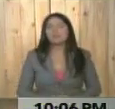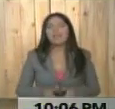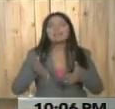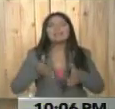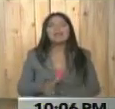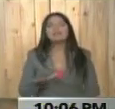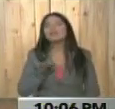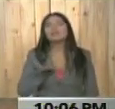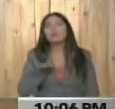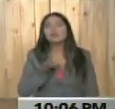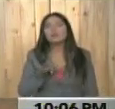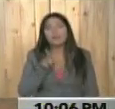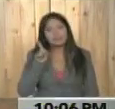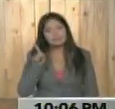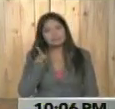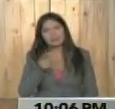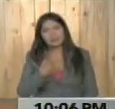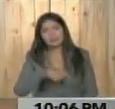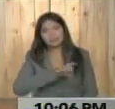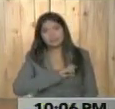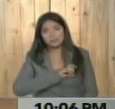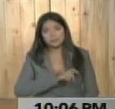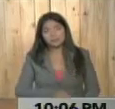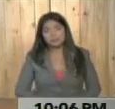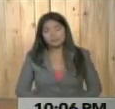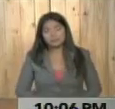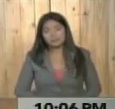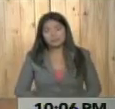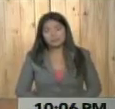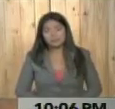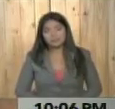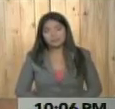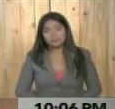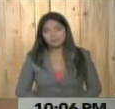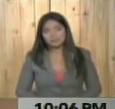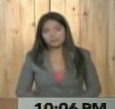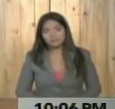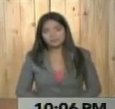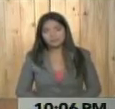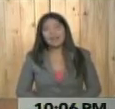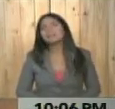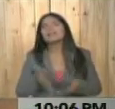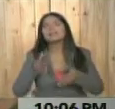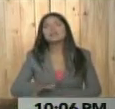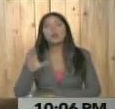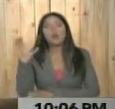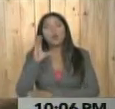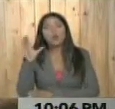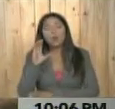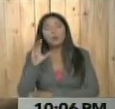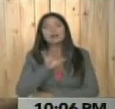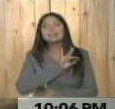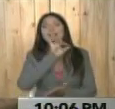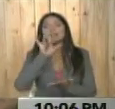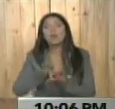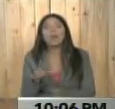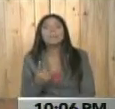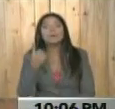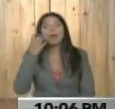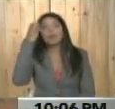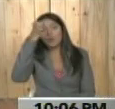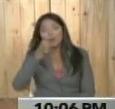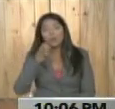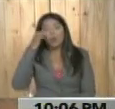en Cádiz. Cádiz. ¿Ah? Allá llegó la primera vez que fue a Europa, Francisco de